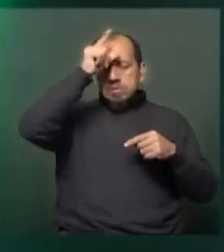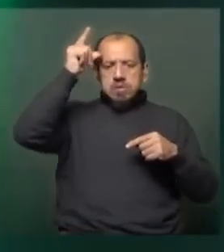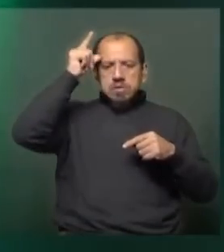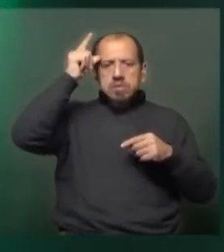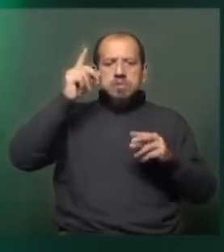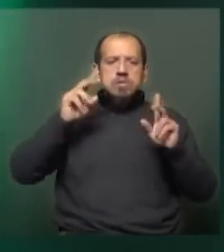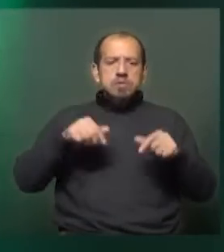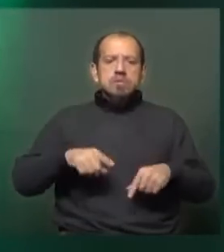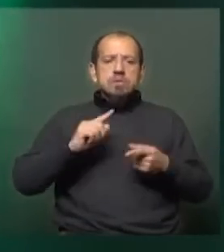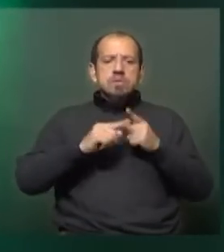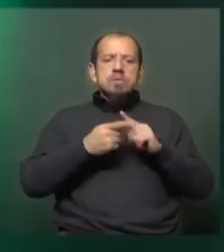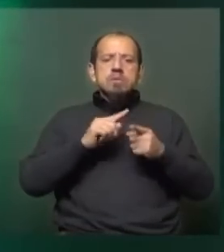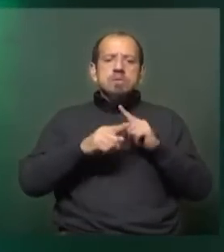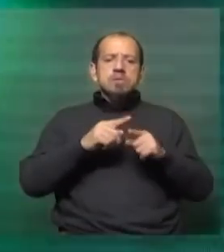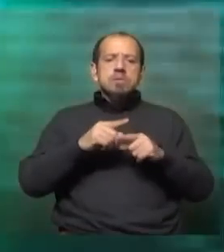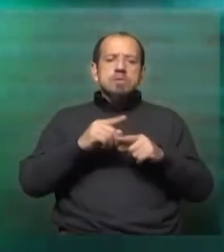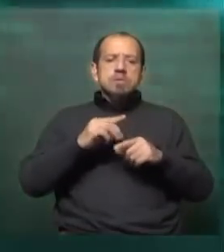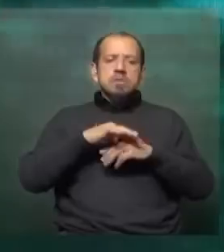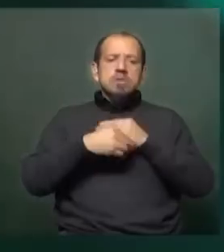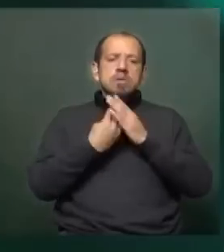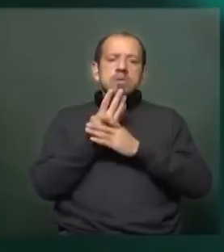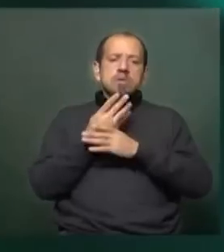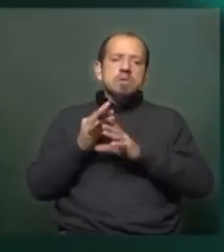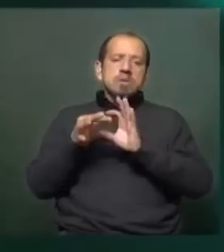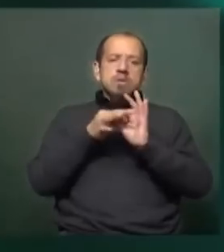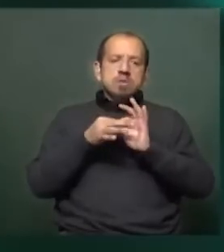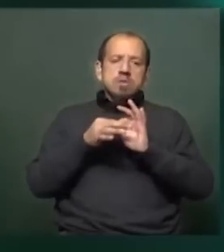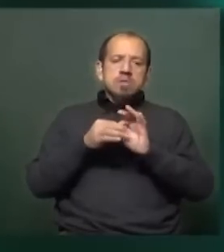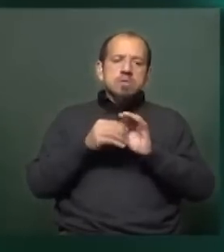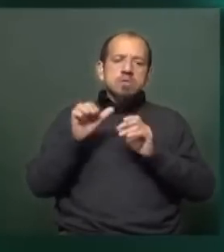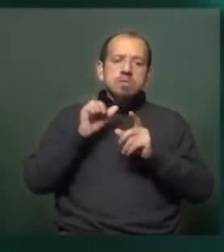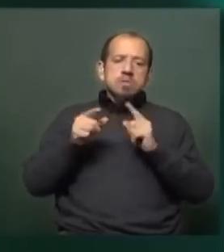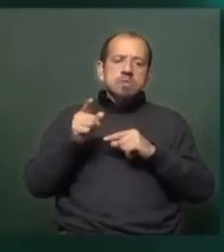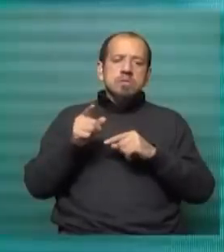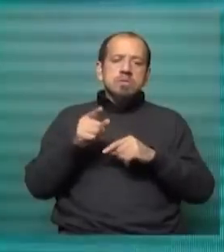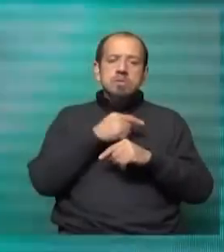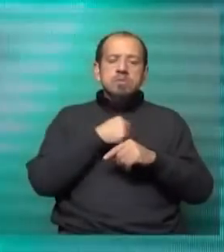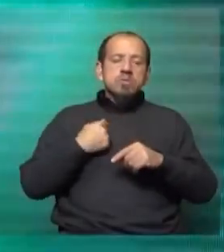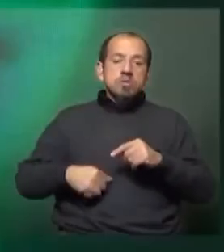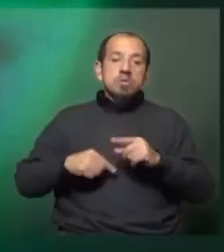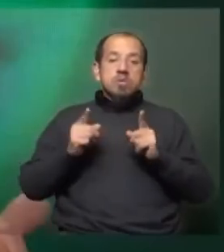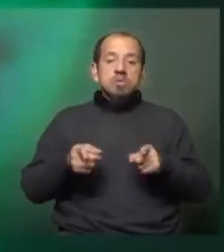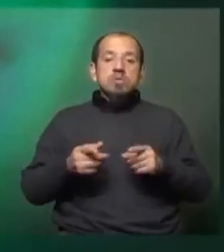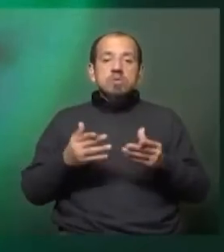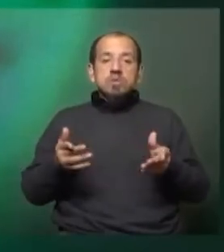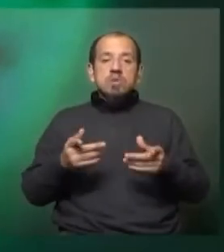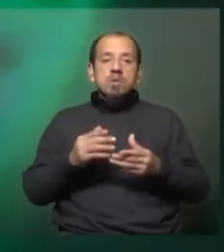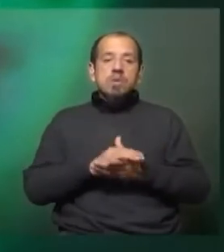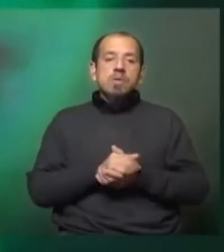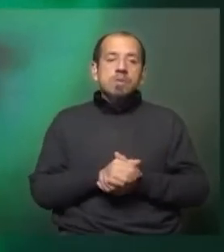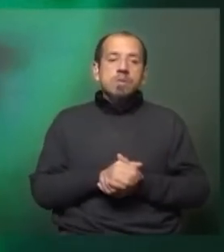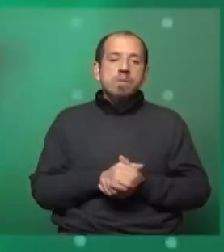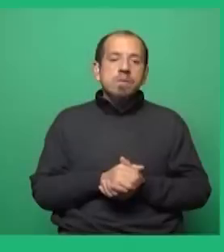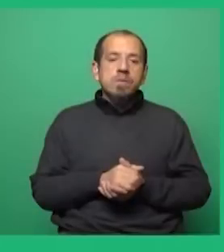acerca del relacionamiento entre el mercosur la Unión Europea y China para ir a la última pregunta que tiene que ver también con lo que ha pasado en las últimas